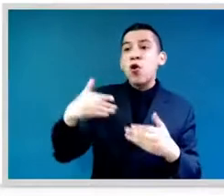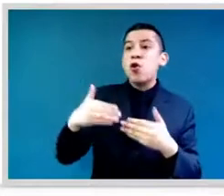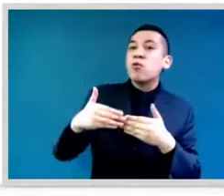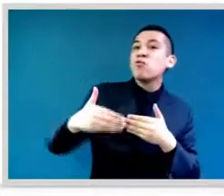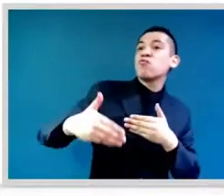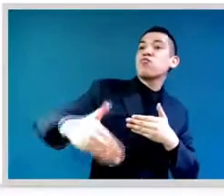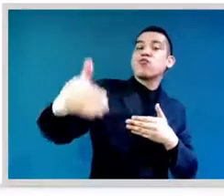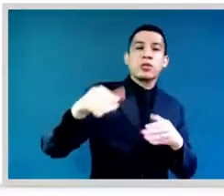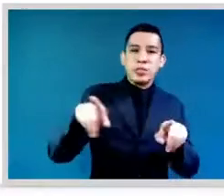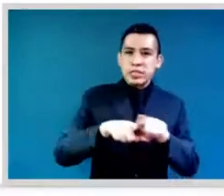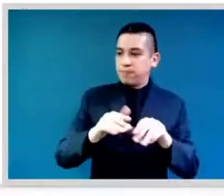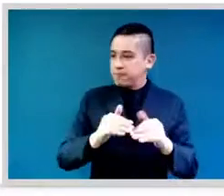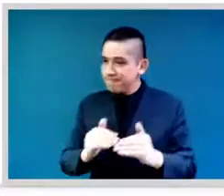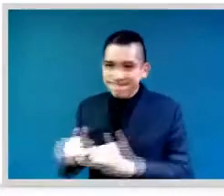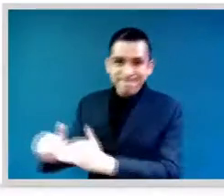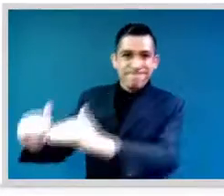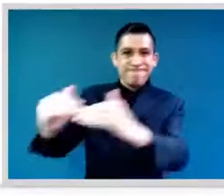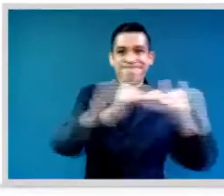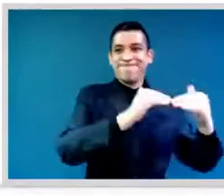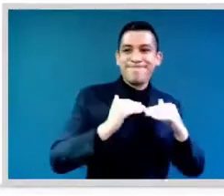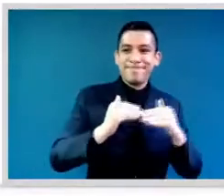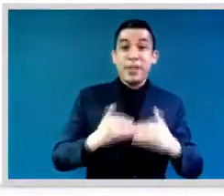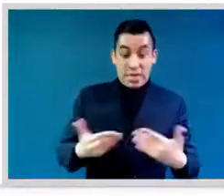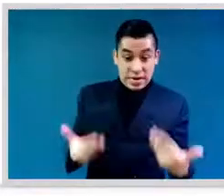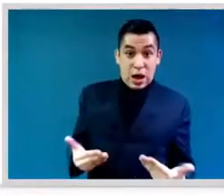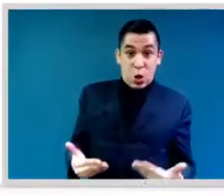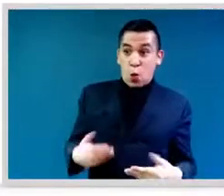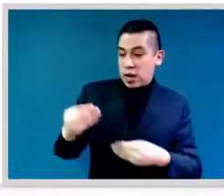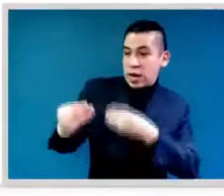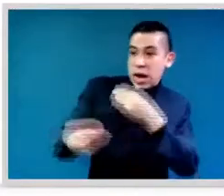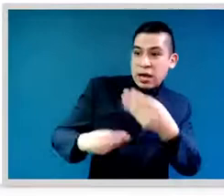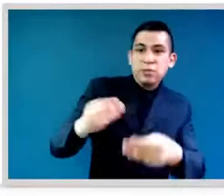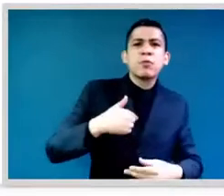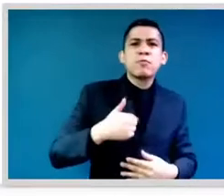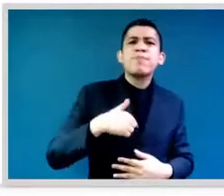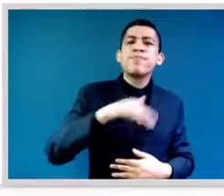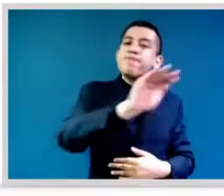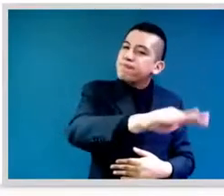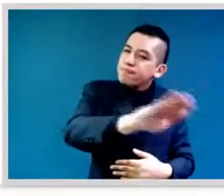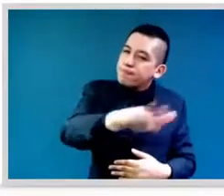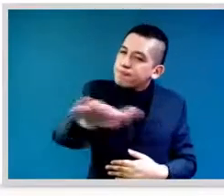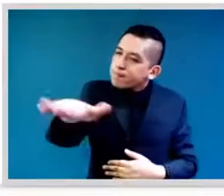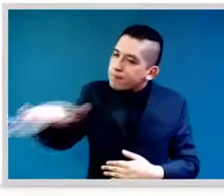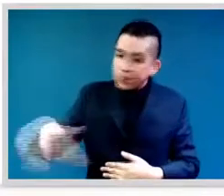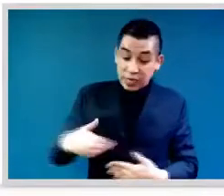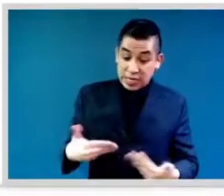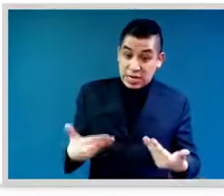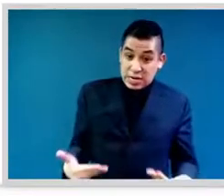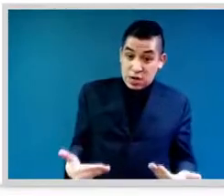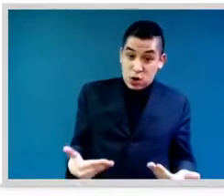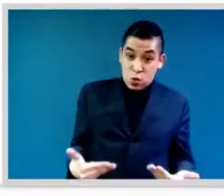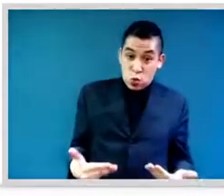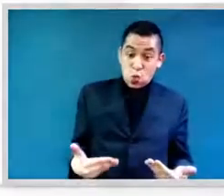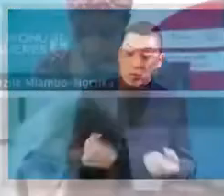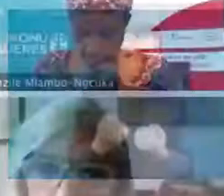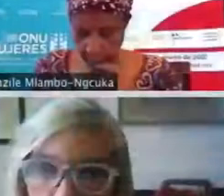las generaciones presentes les pido que tengan plena certeza de que esta lucha aún no termina y no la